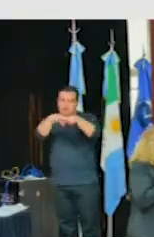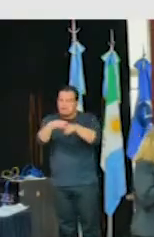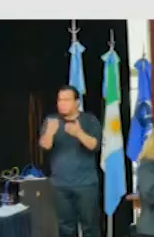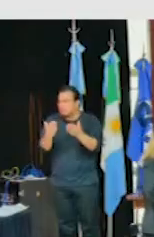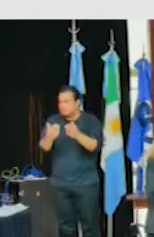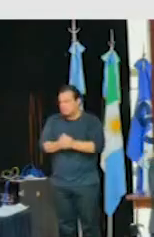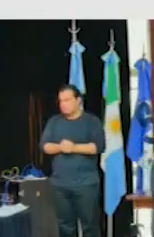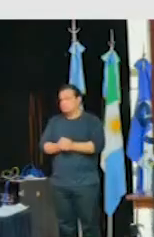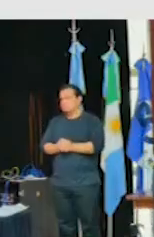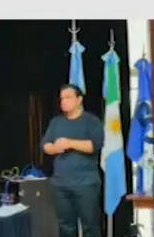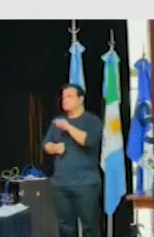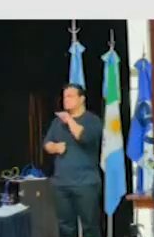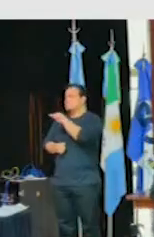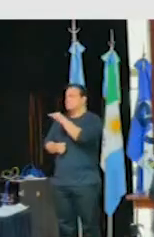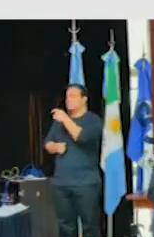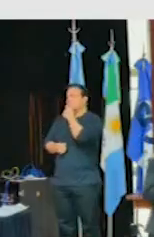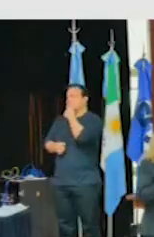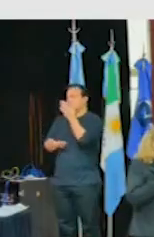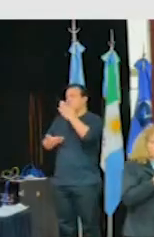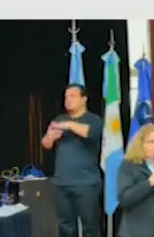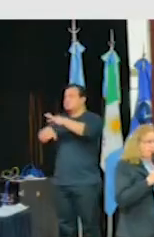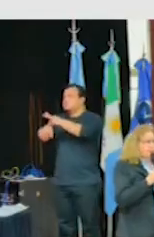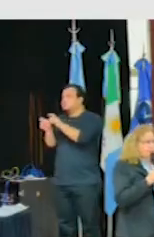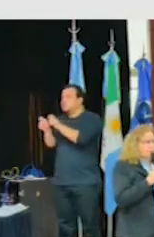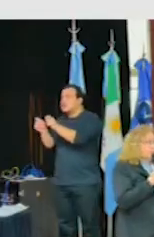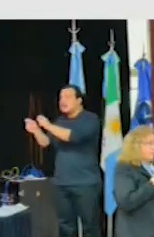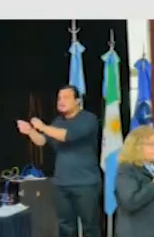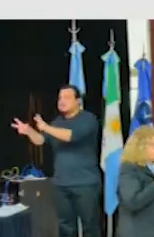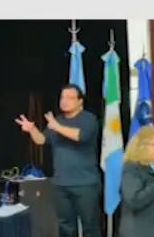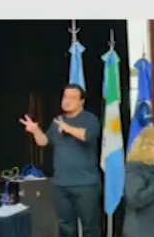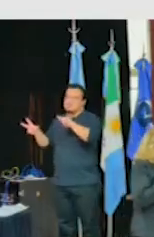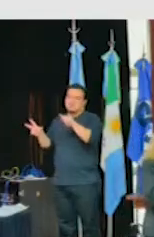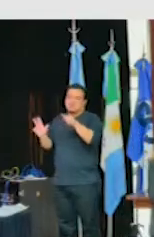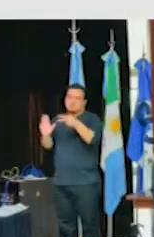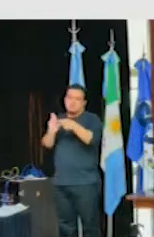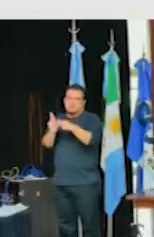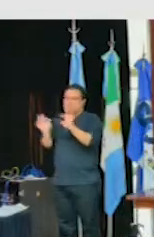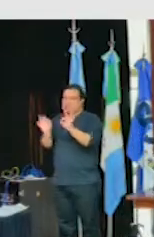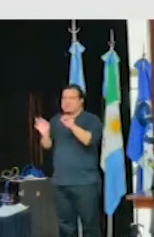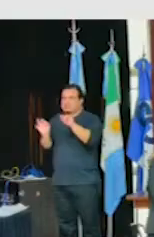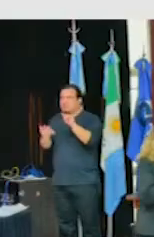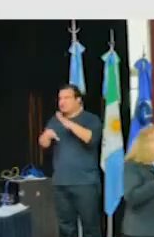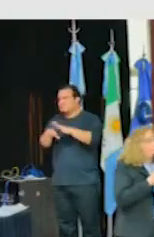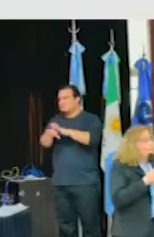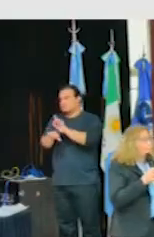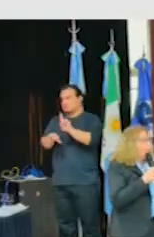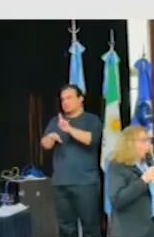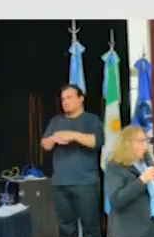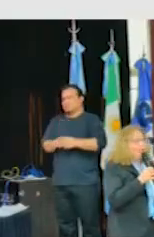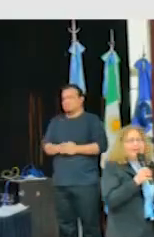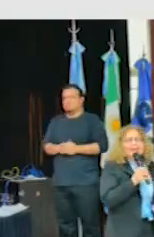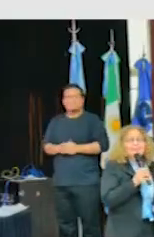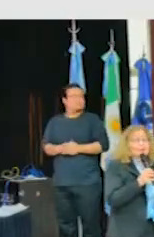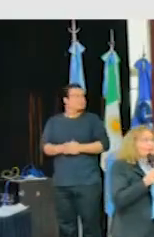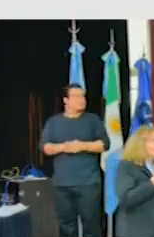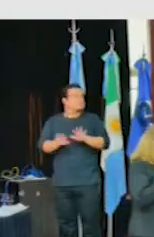Oncólogo, ¿qué te ocupás vos? Que se ocupe el oncólogo tratante, ¿qué te metes? No te hagas cargo. Bueno, voy